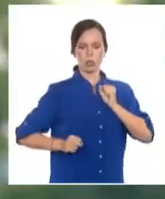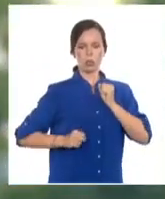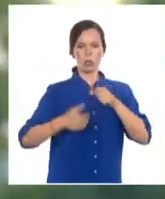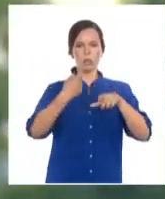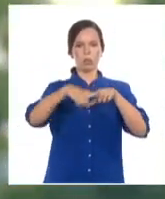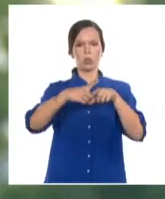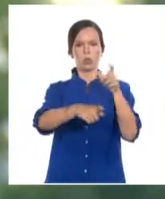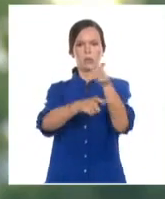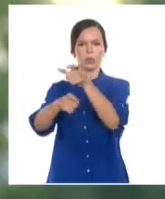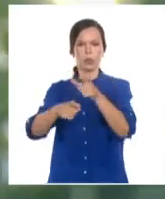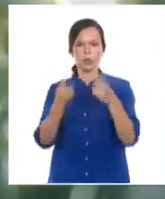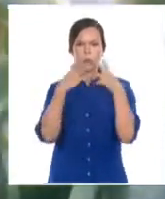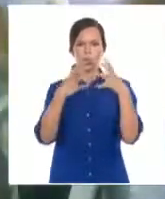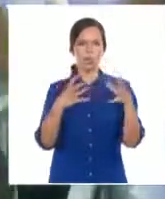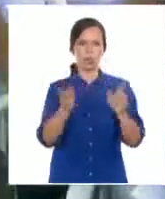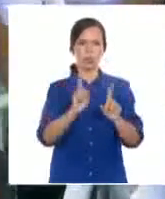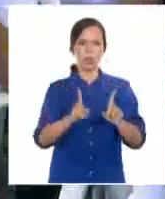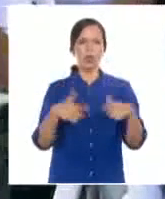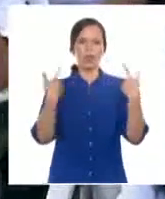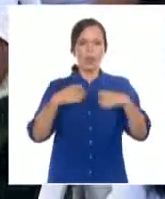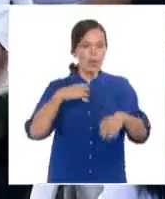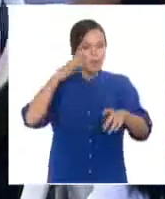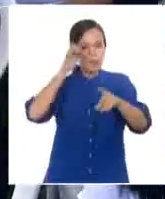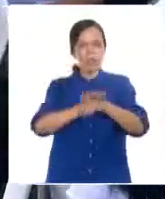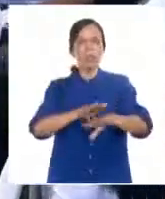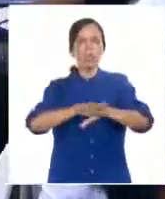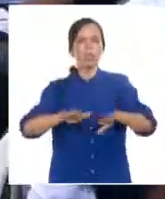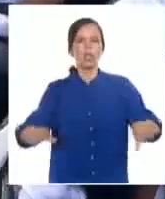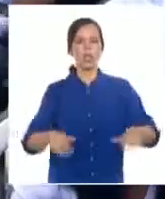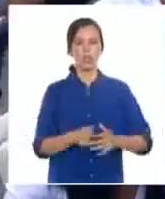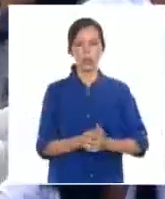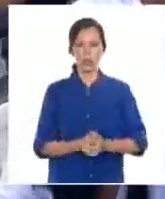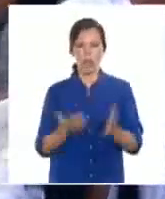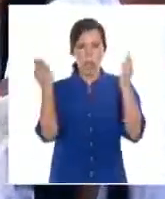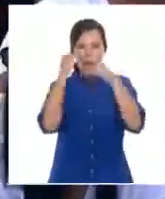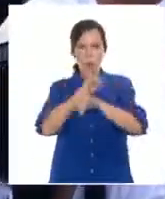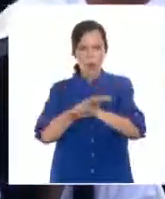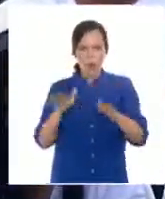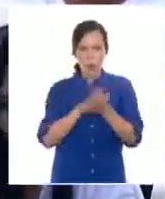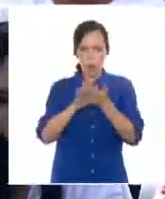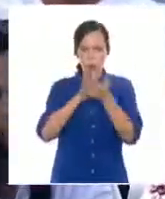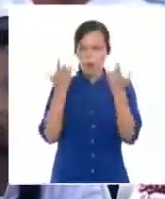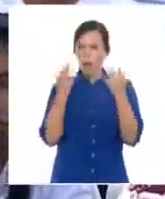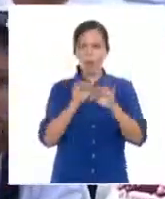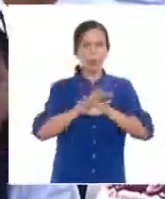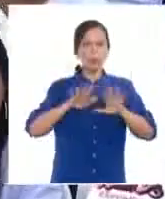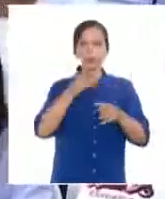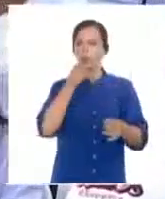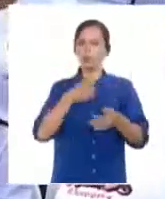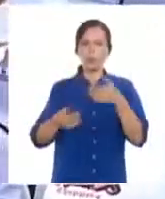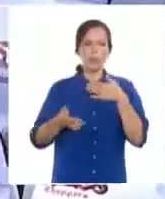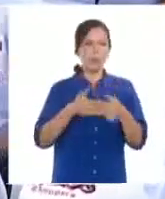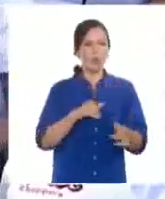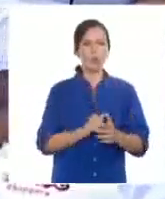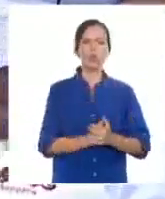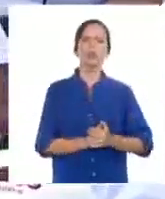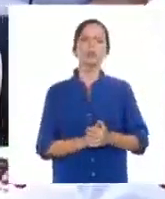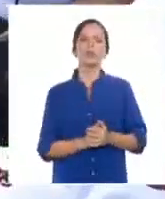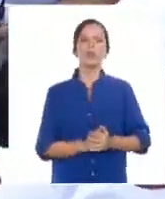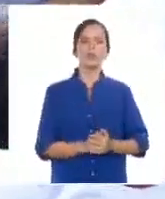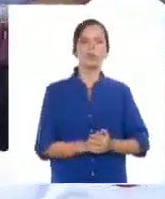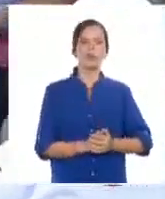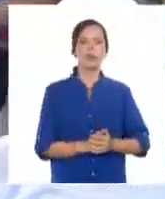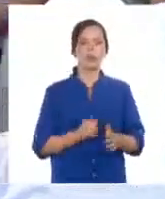comenzar y que había que arrancárselo batiendo táctica aplicada muchos años después por el